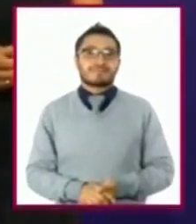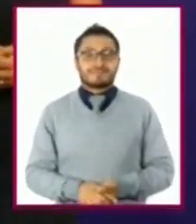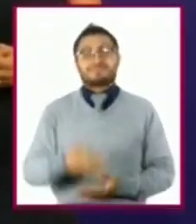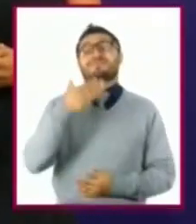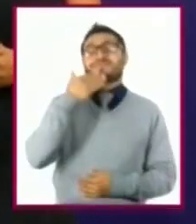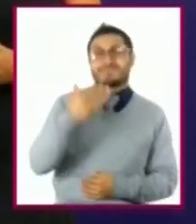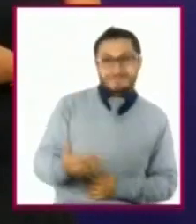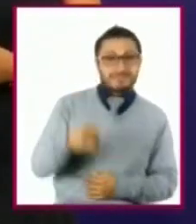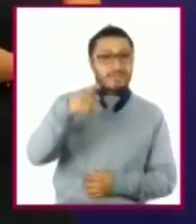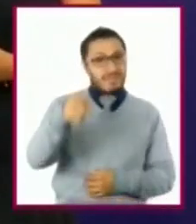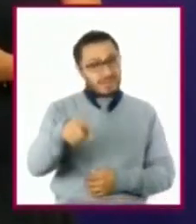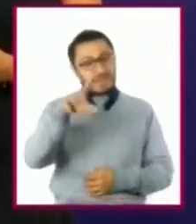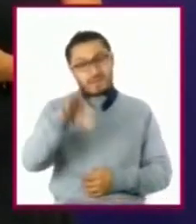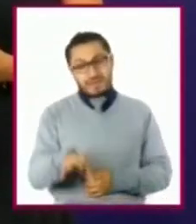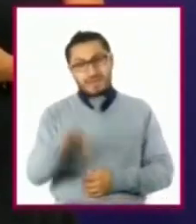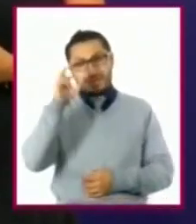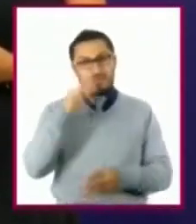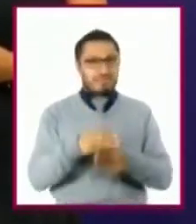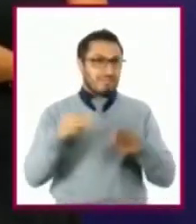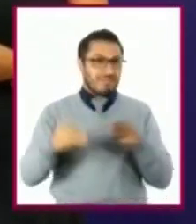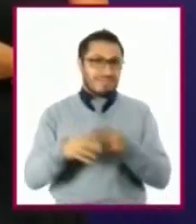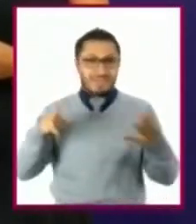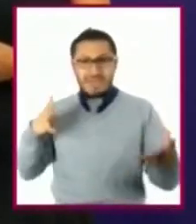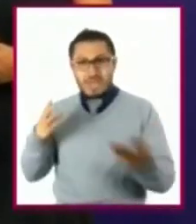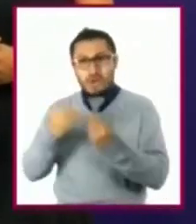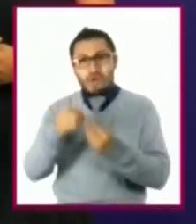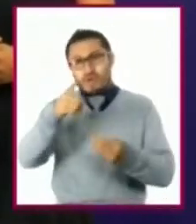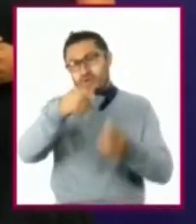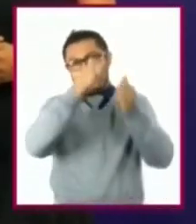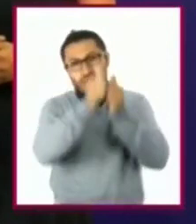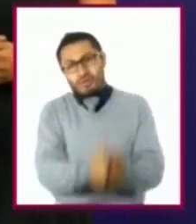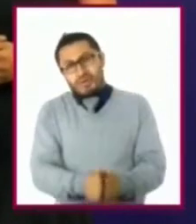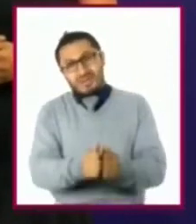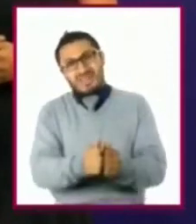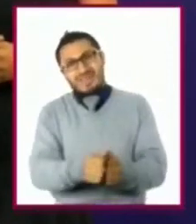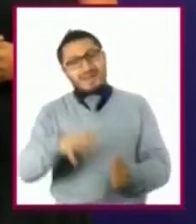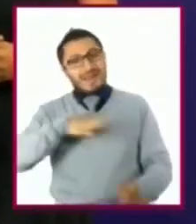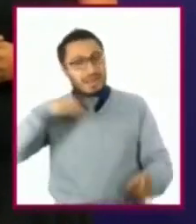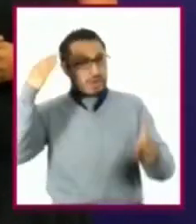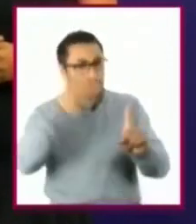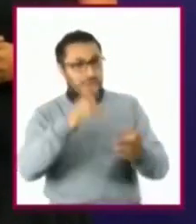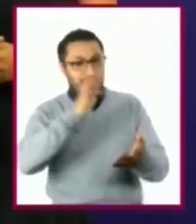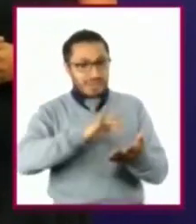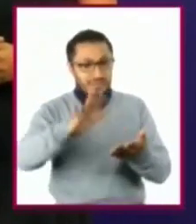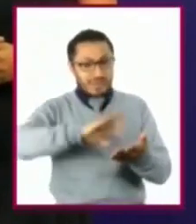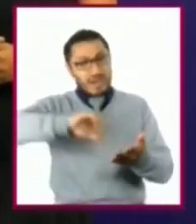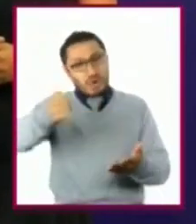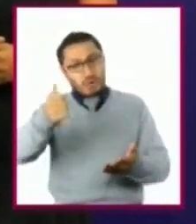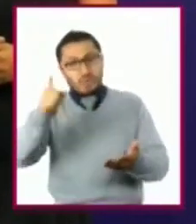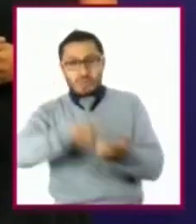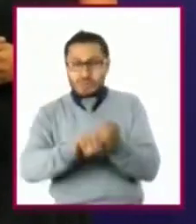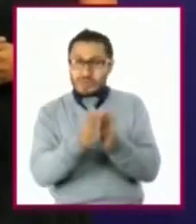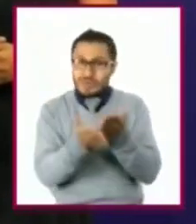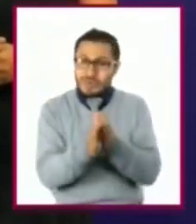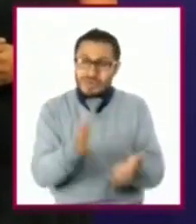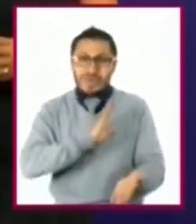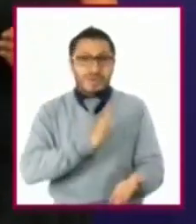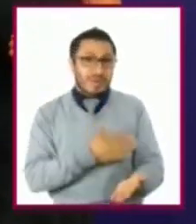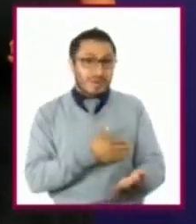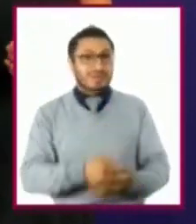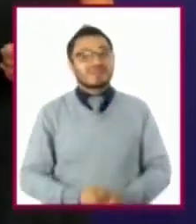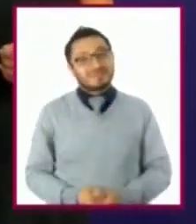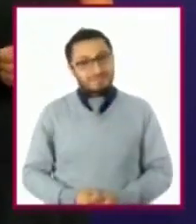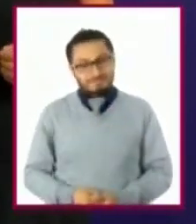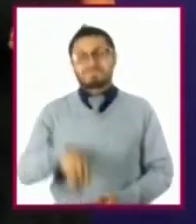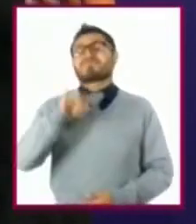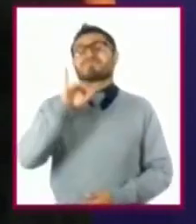Bien, seleccionemos un material juntos y se quedan con el reto de elegir otro de los disponibles en su libro de texto.